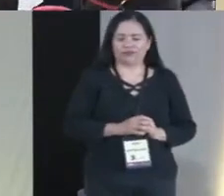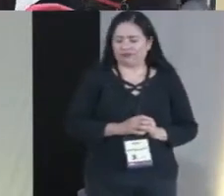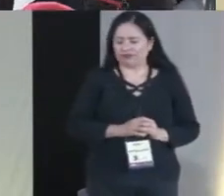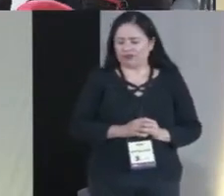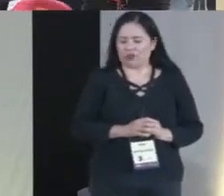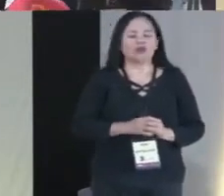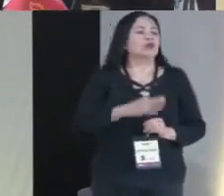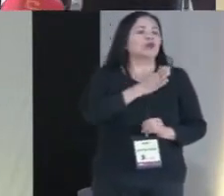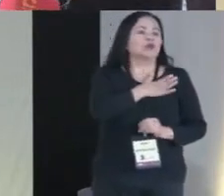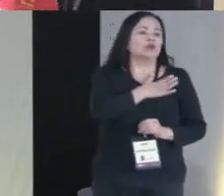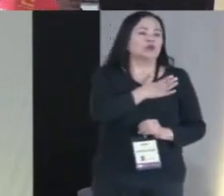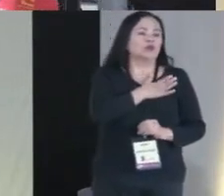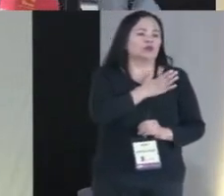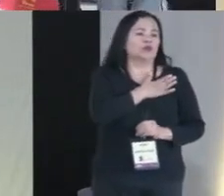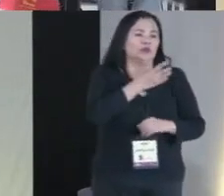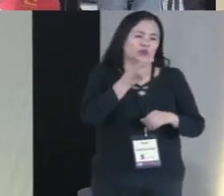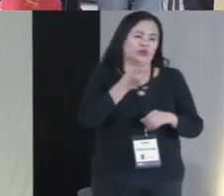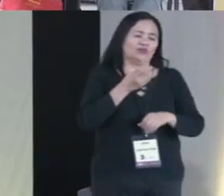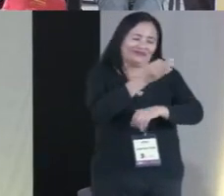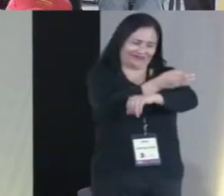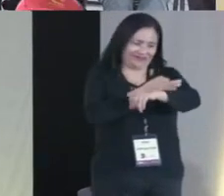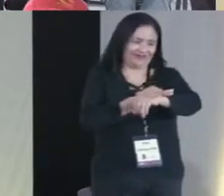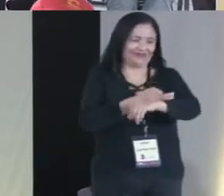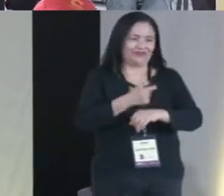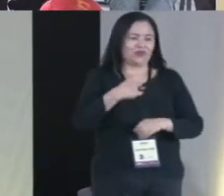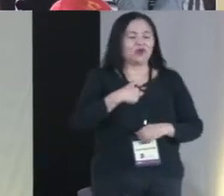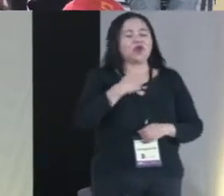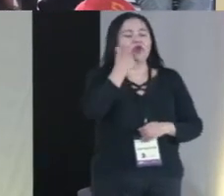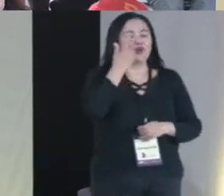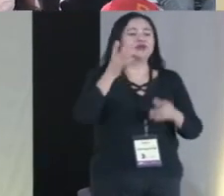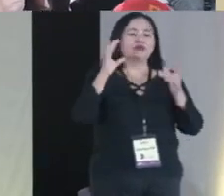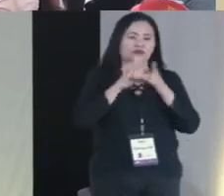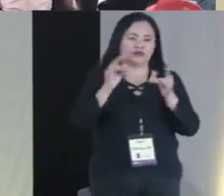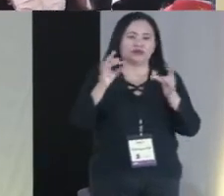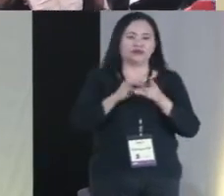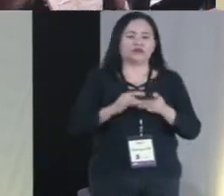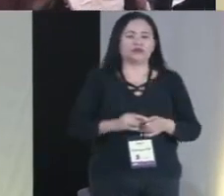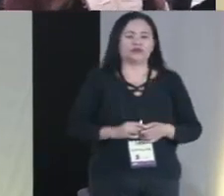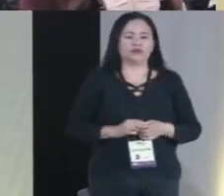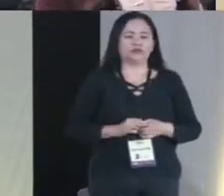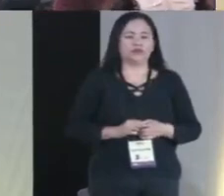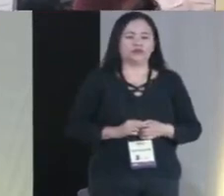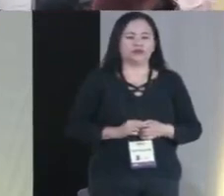Buenas tardes. Pues yo lo único que quiero expresar es que